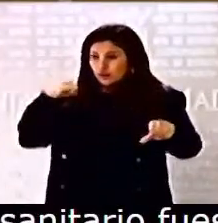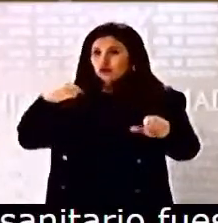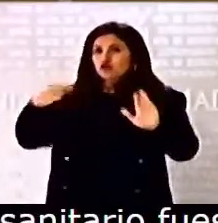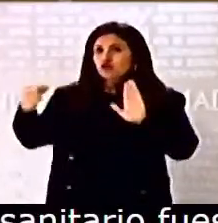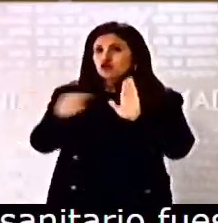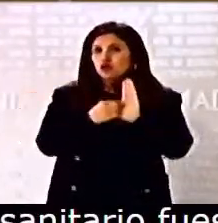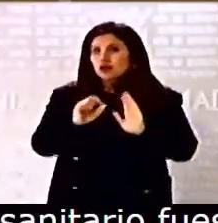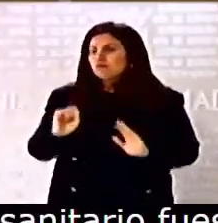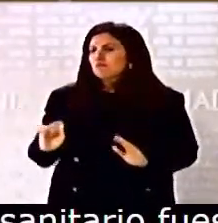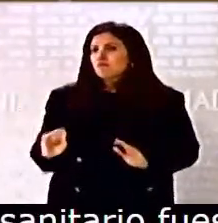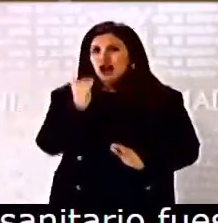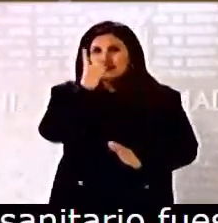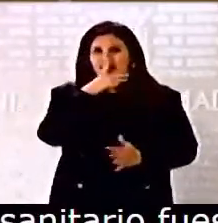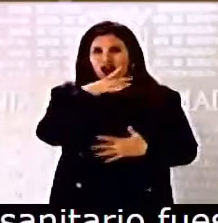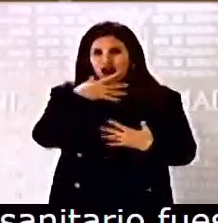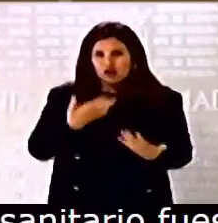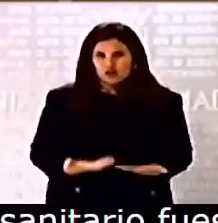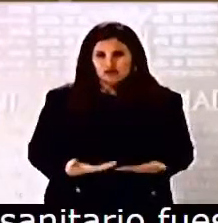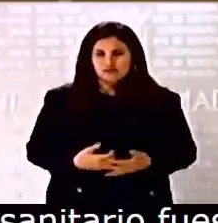año 2019.